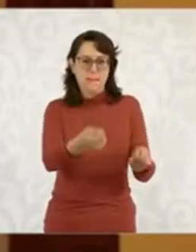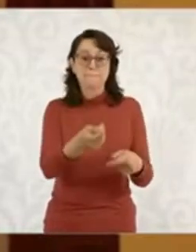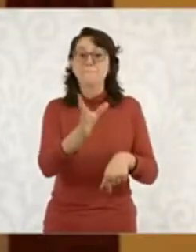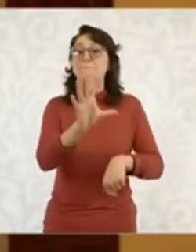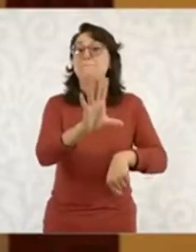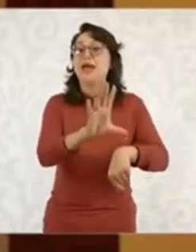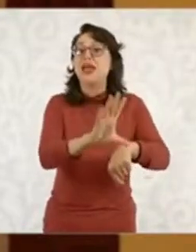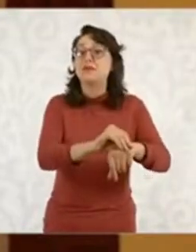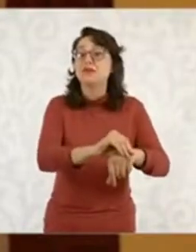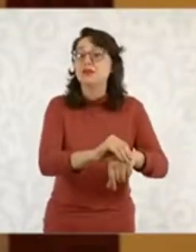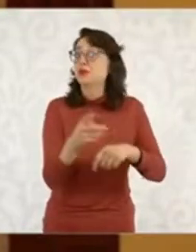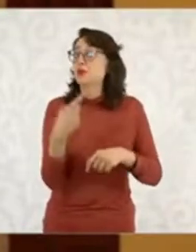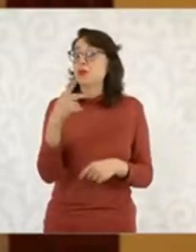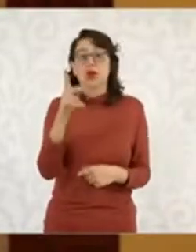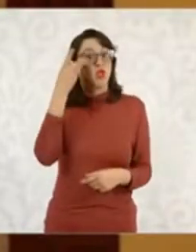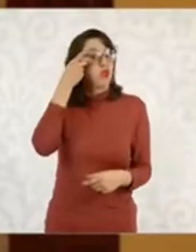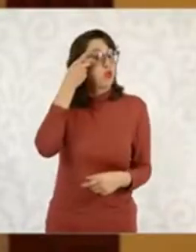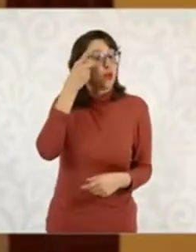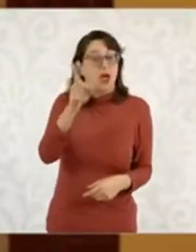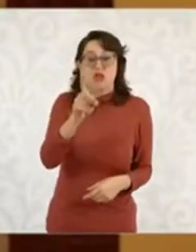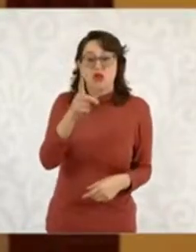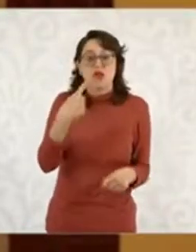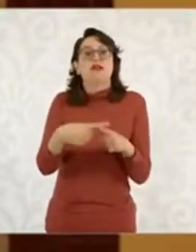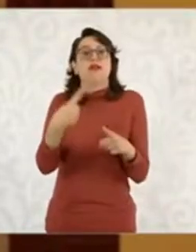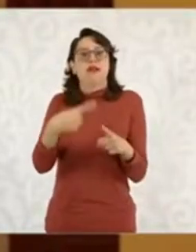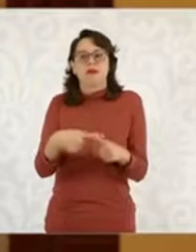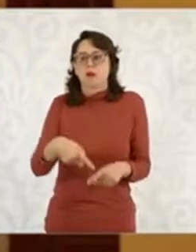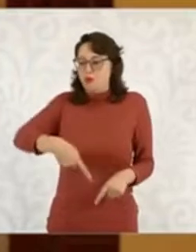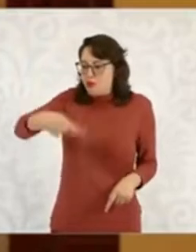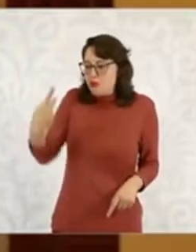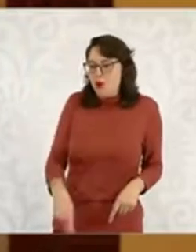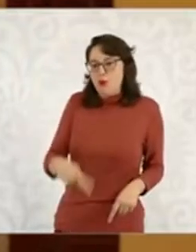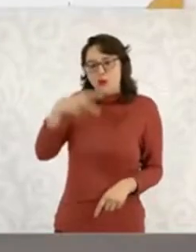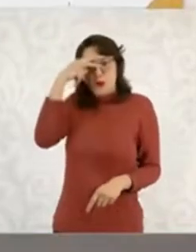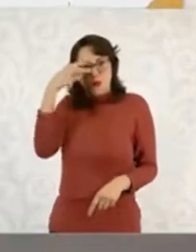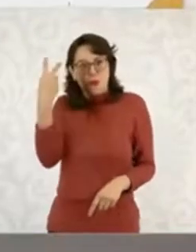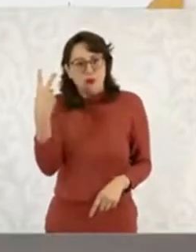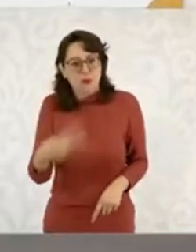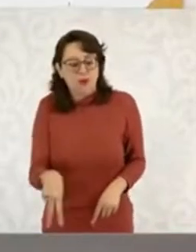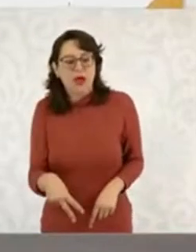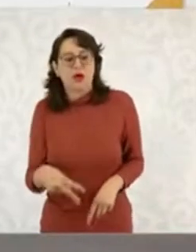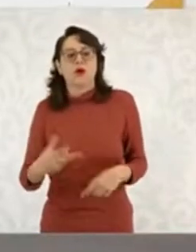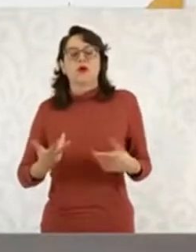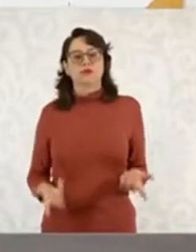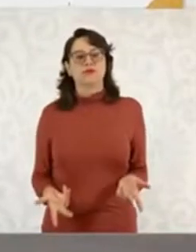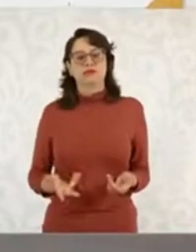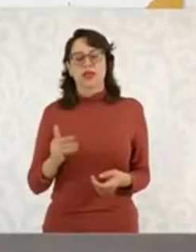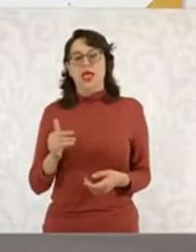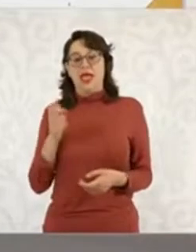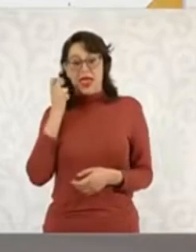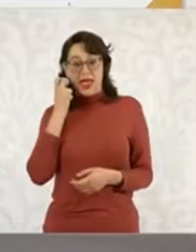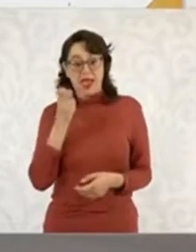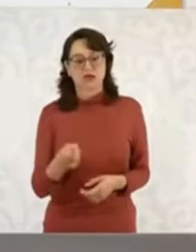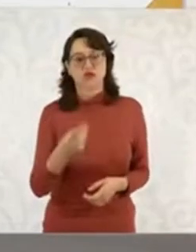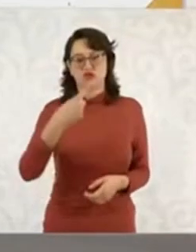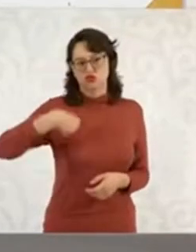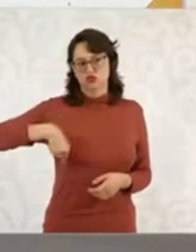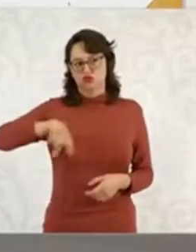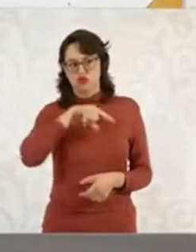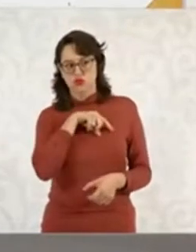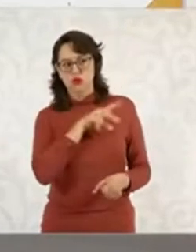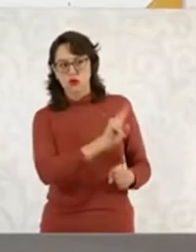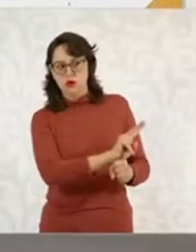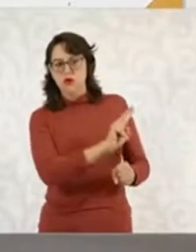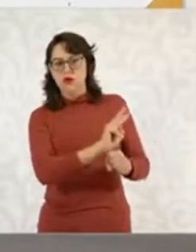de la nación. Y esos bienes propiedad de la nación que están en resguardo de la SICT, tenemos que estar revisando que